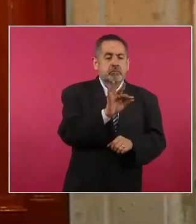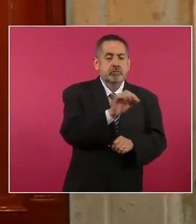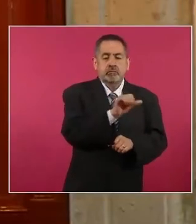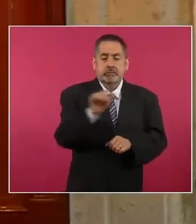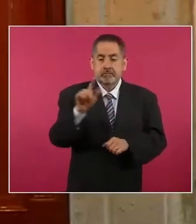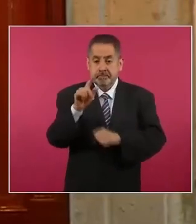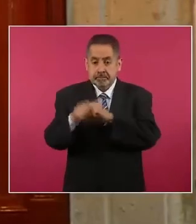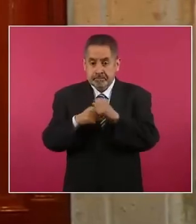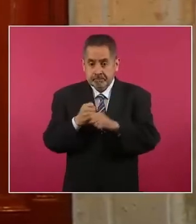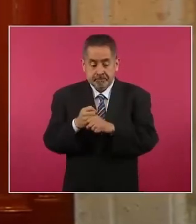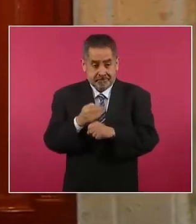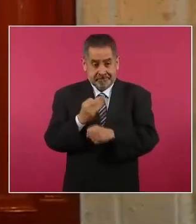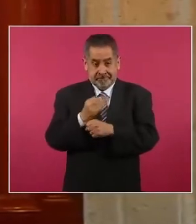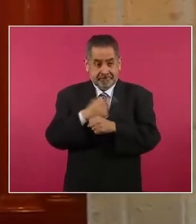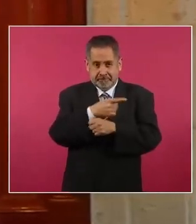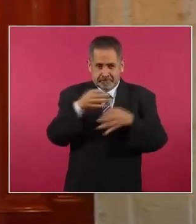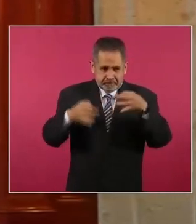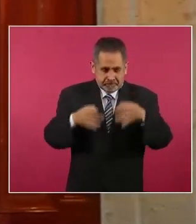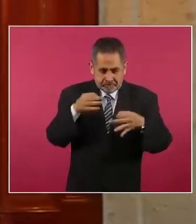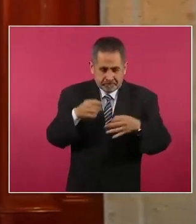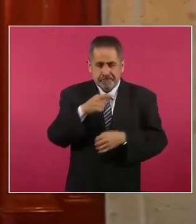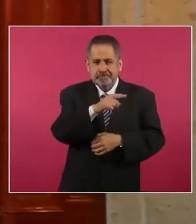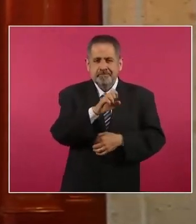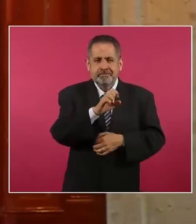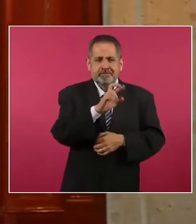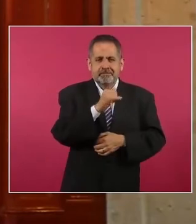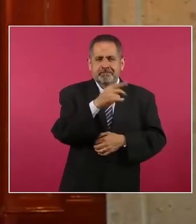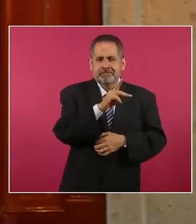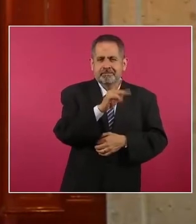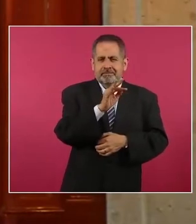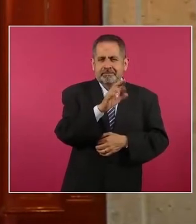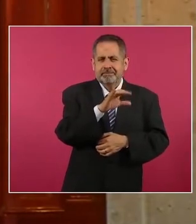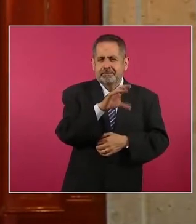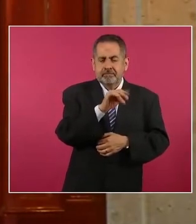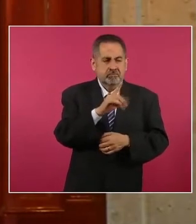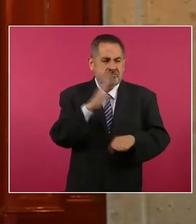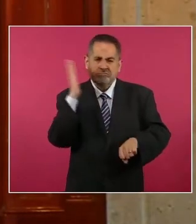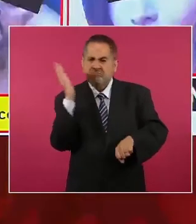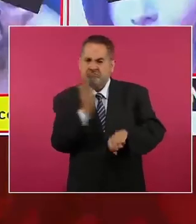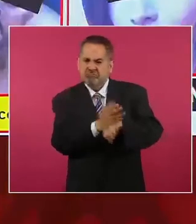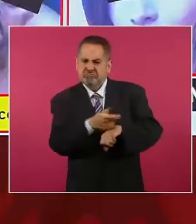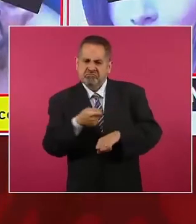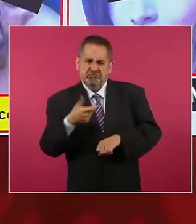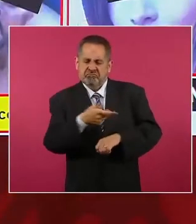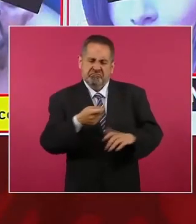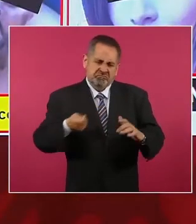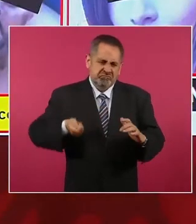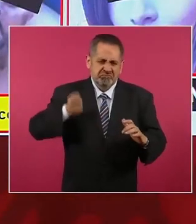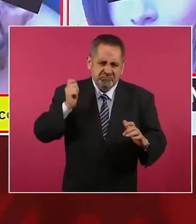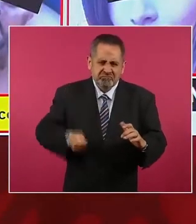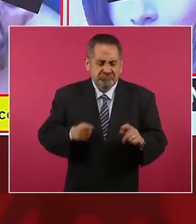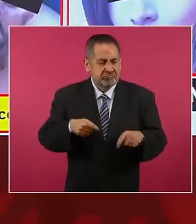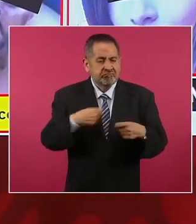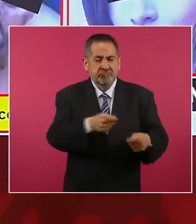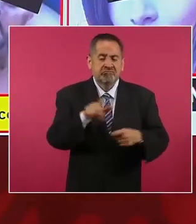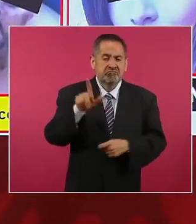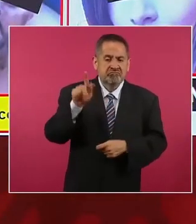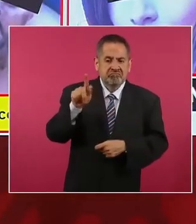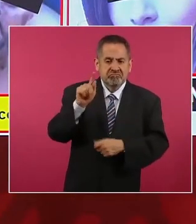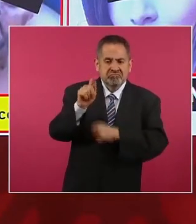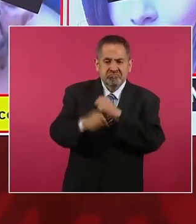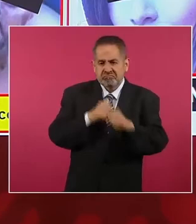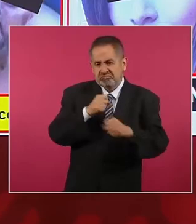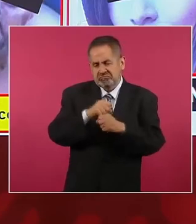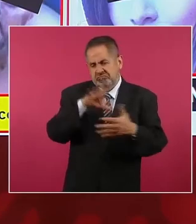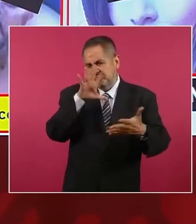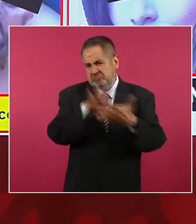años y en el caso de Erick Francisco N., fue condenado por un tribunal de enjuiciamiento a 70 años de